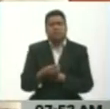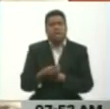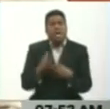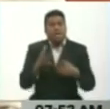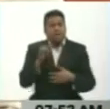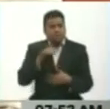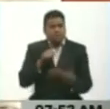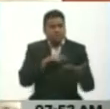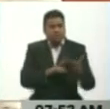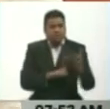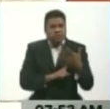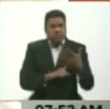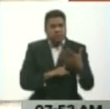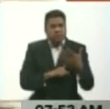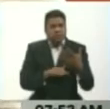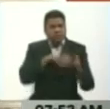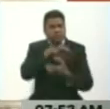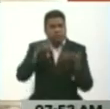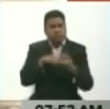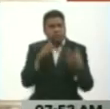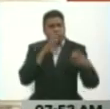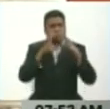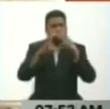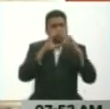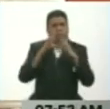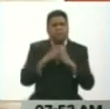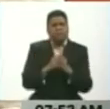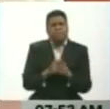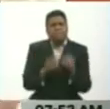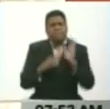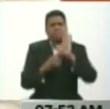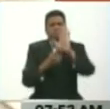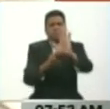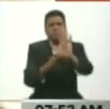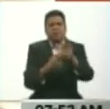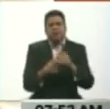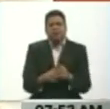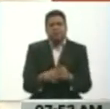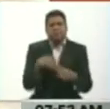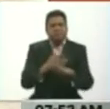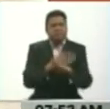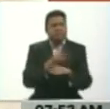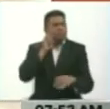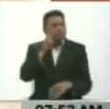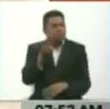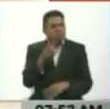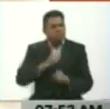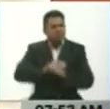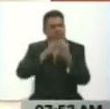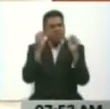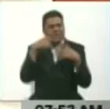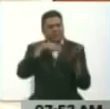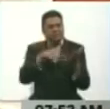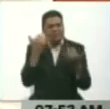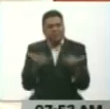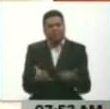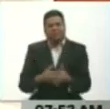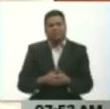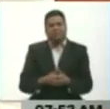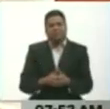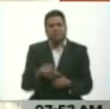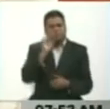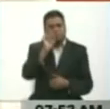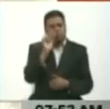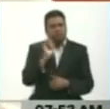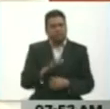comunicacionales develan cosas como las que estábamos viendo apenas esta mañana también, y también es bueno